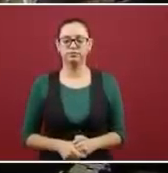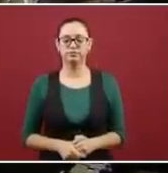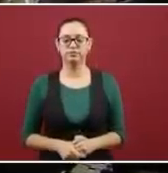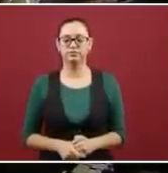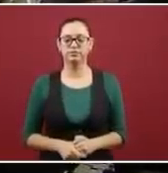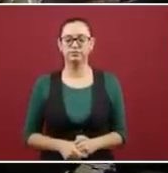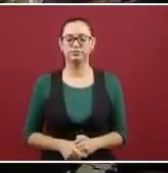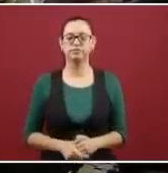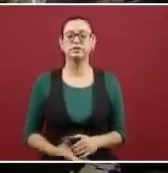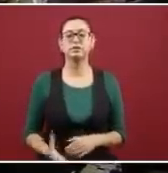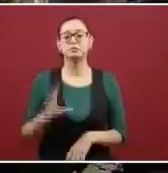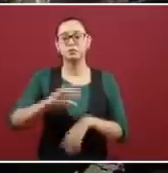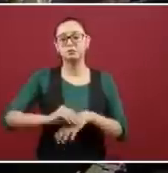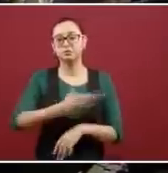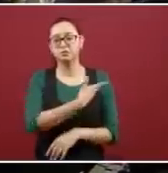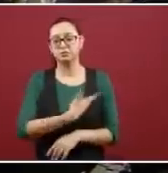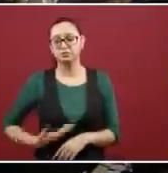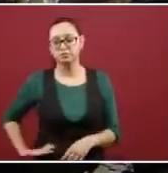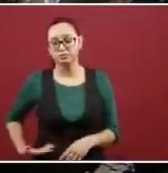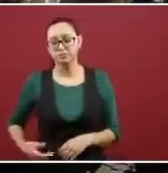Con permiso, señor presidente.